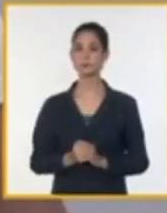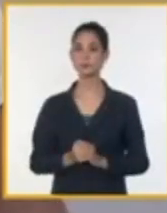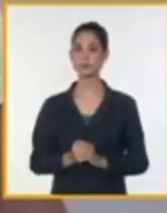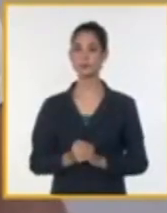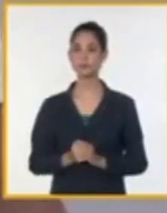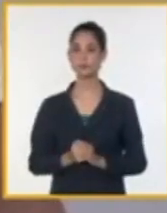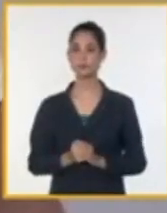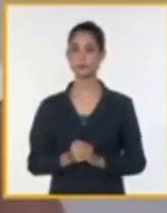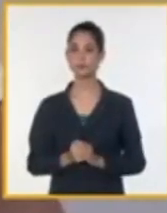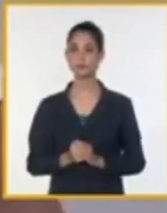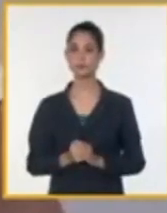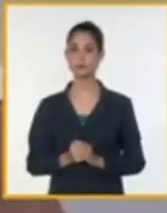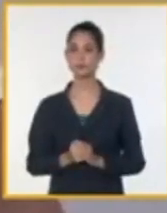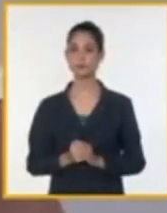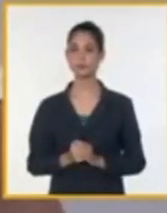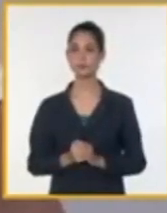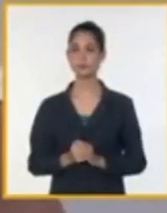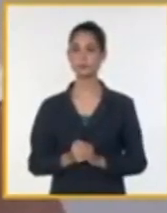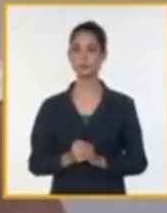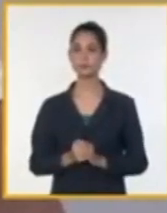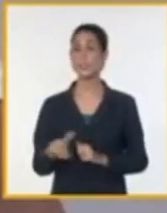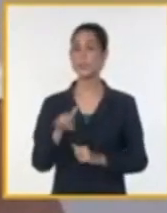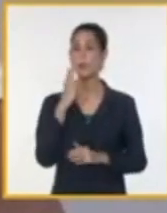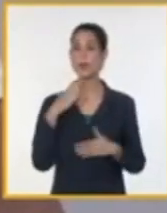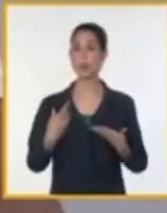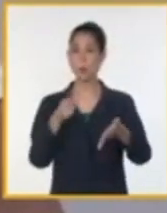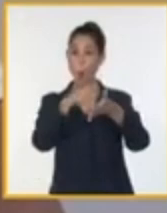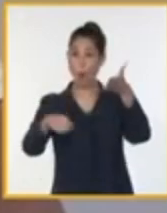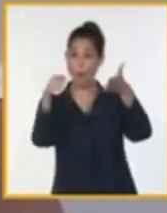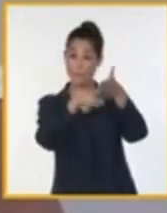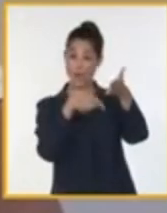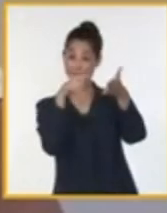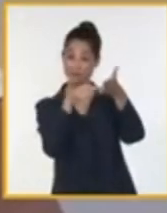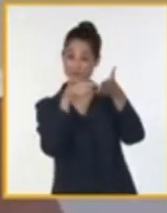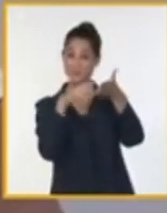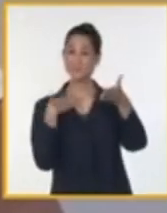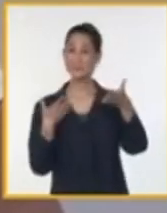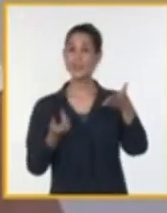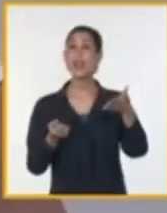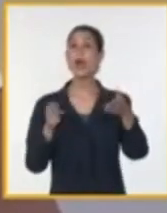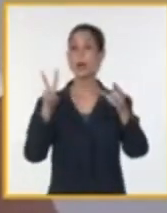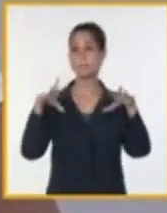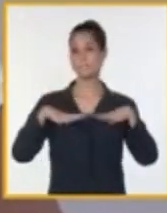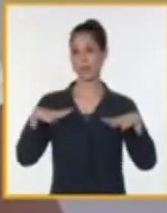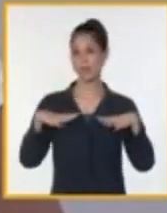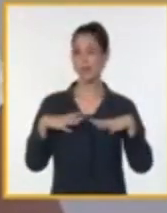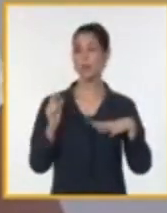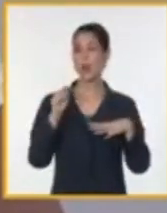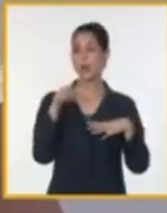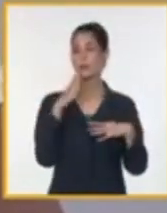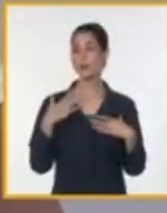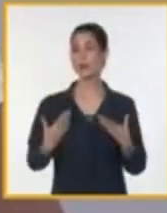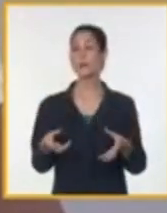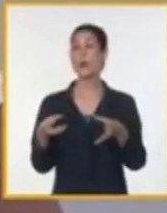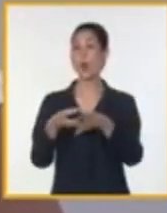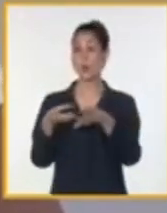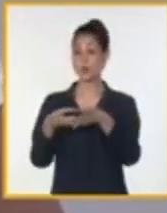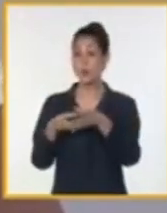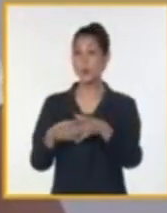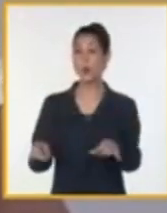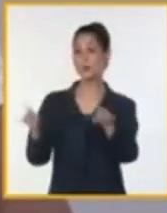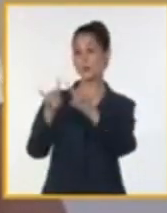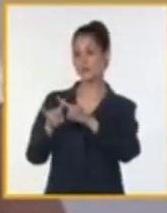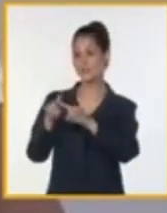parte de las estrategias que estamos lanzando hacia el verano, una convocatoria a la masa universitaria, al movimiento estudiantil universitario cubano